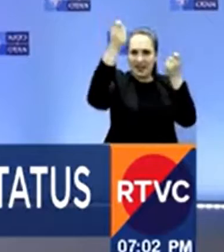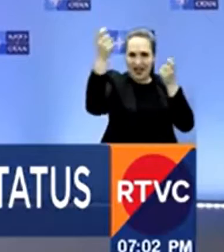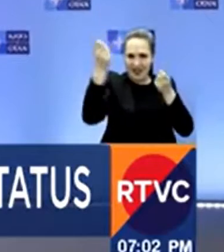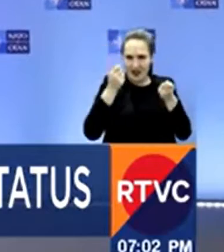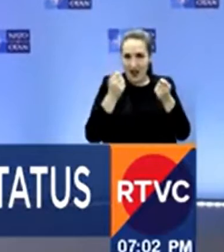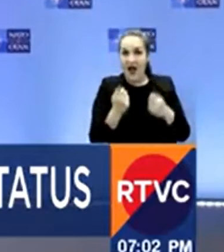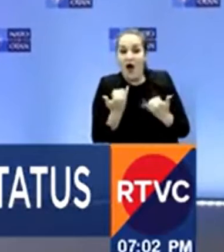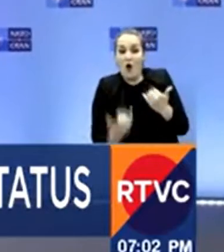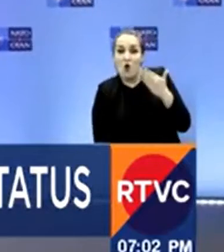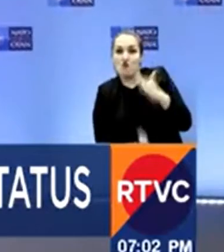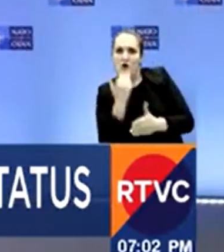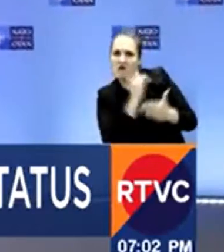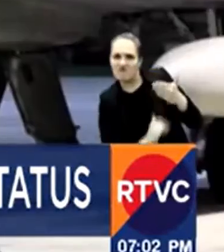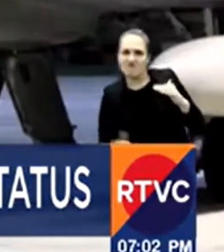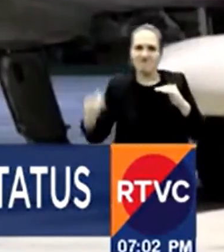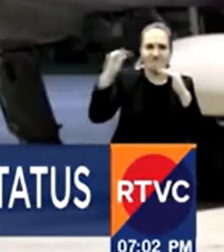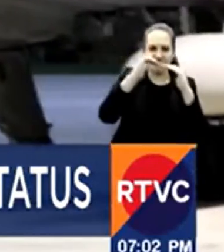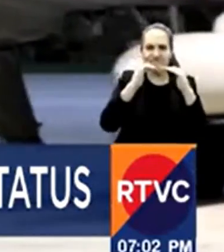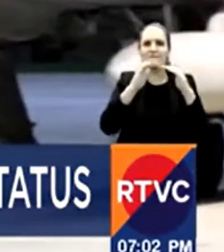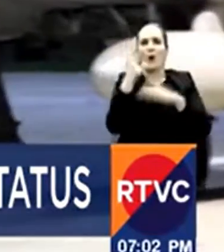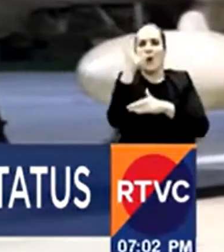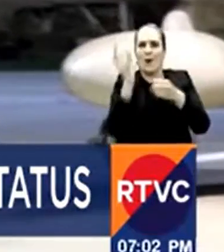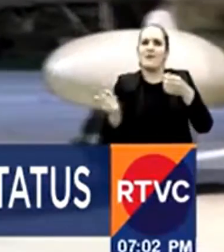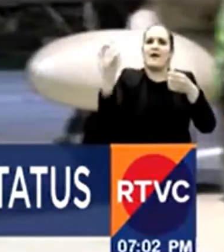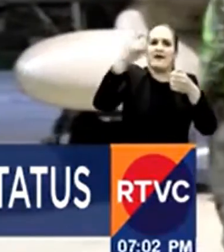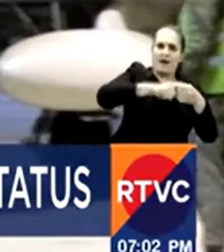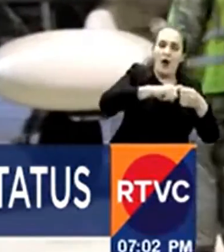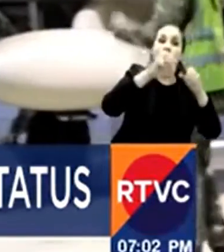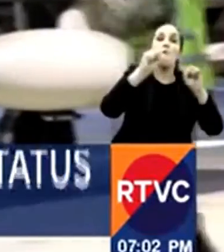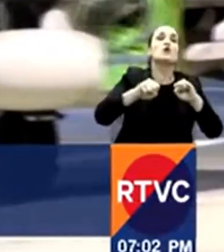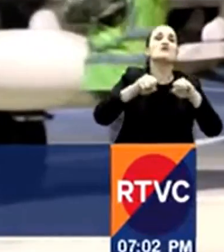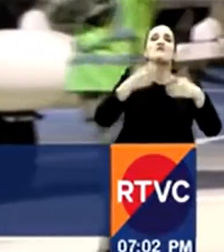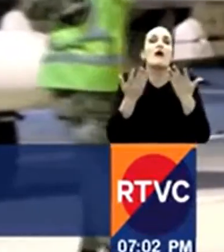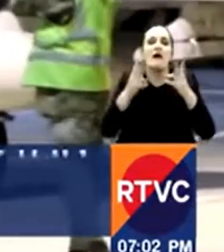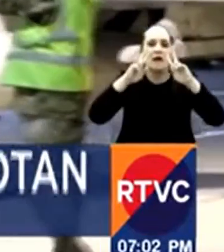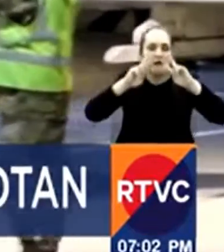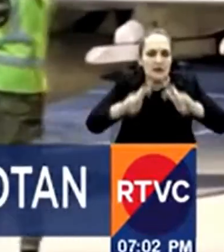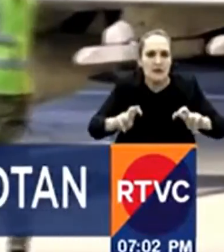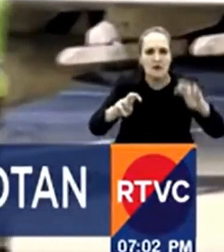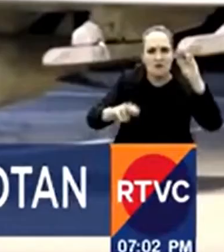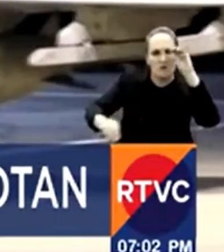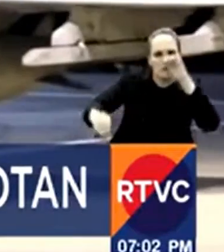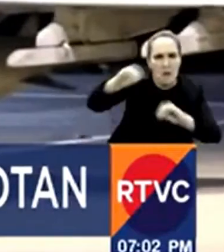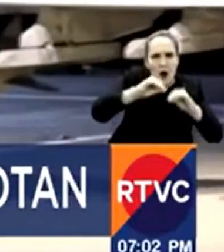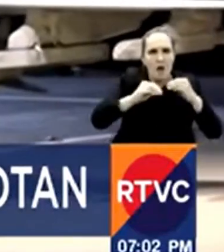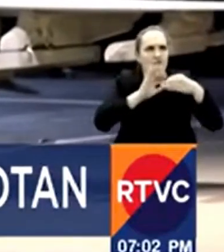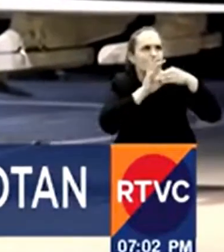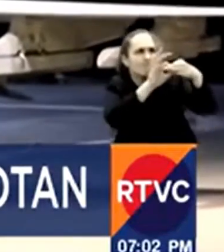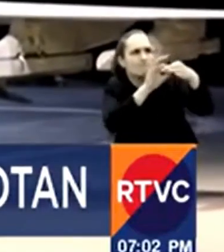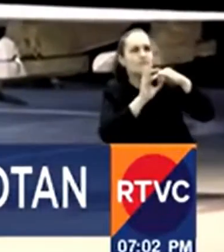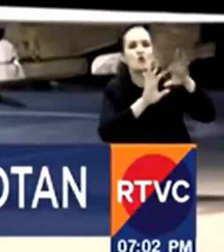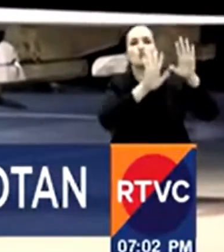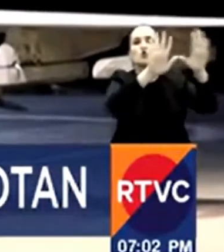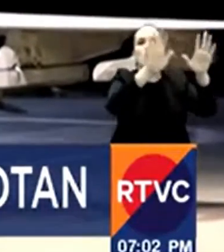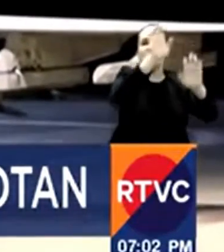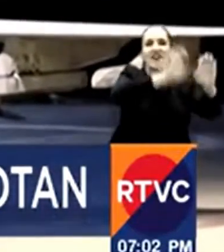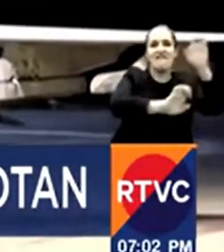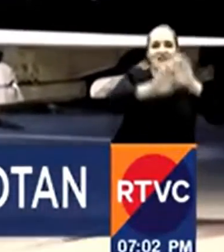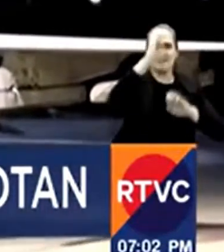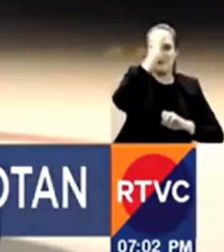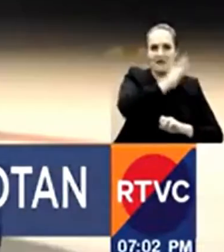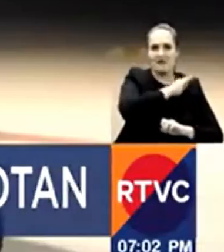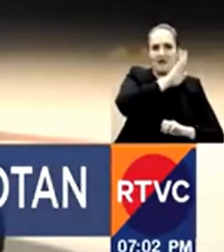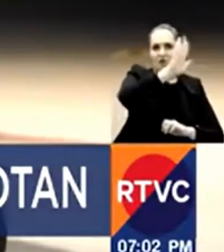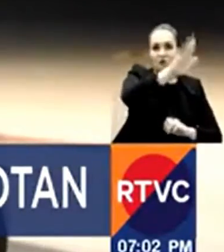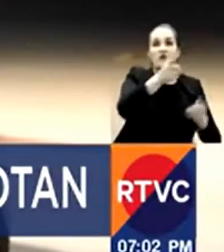la Organización del Tratado del Atlántico Norte, Colombia tendrá acceso a investigación y desarrollo del Departamento de Defensa y facilidades